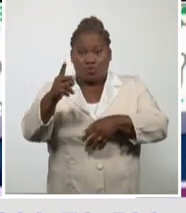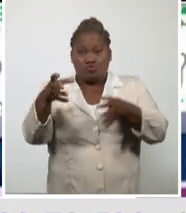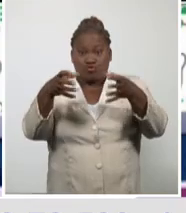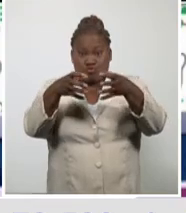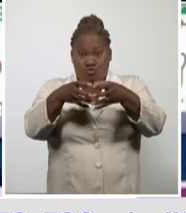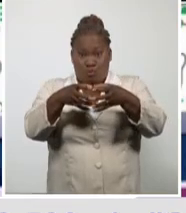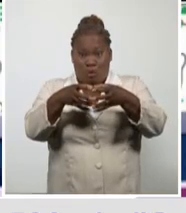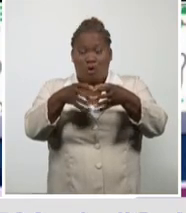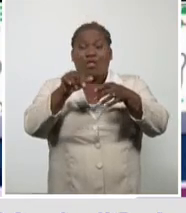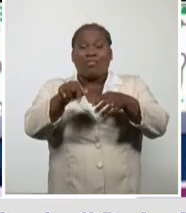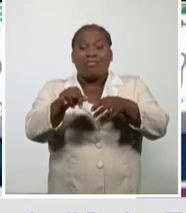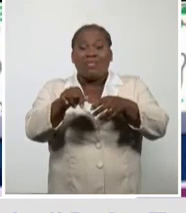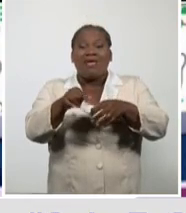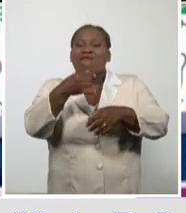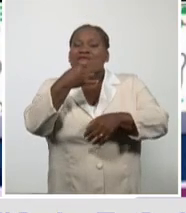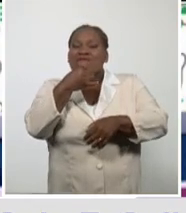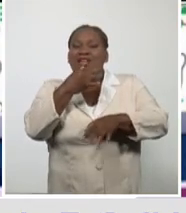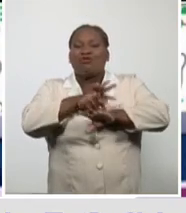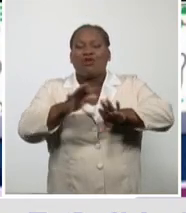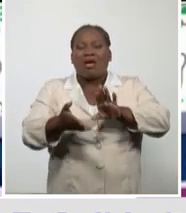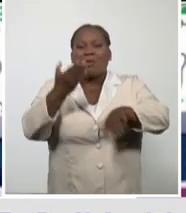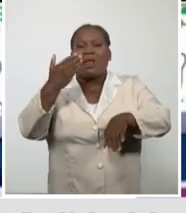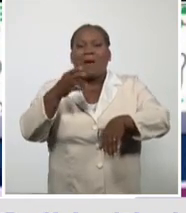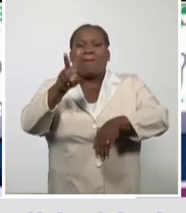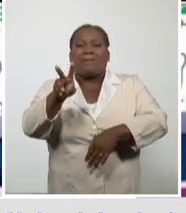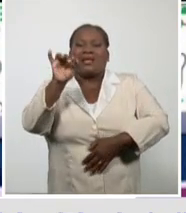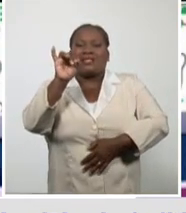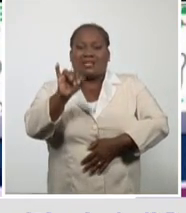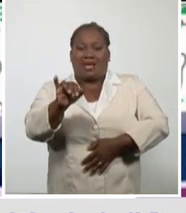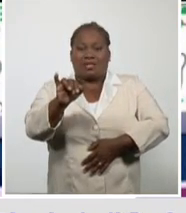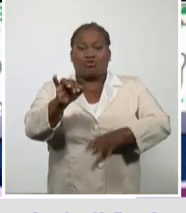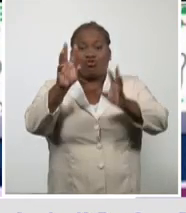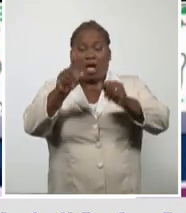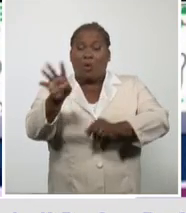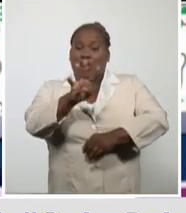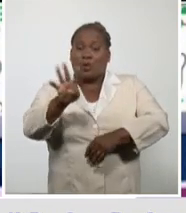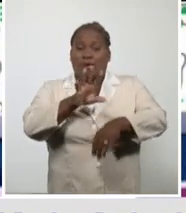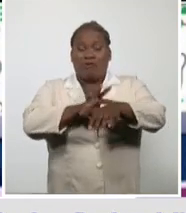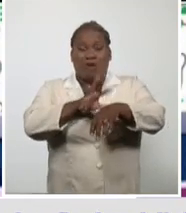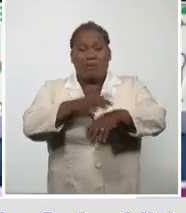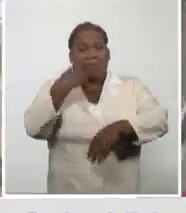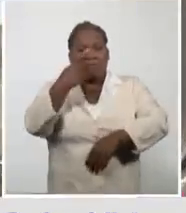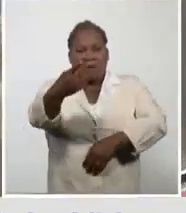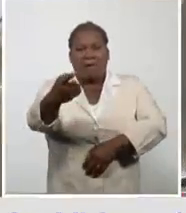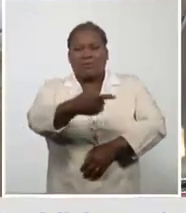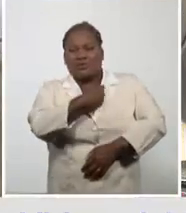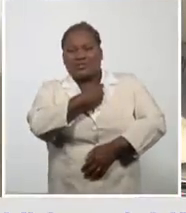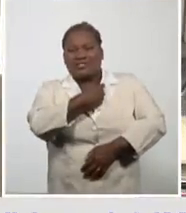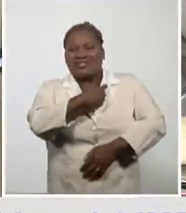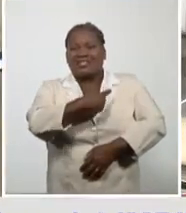suman 26 de un total de 44 contagiados. Vamos a ver.